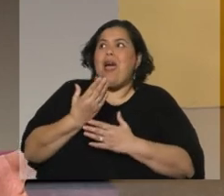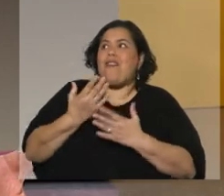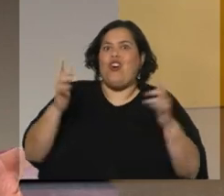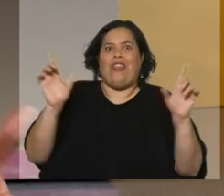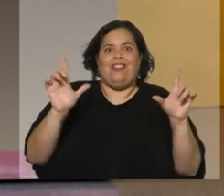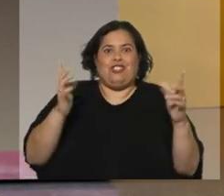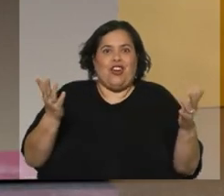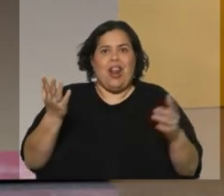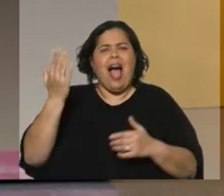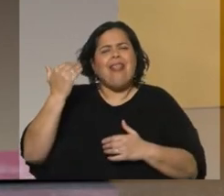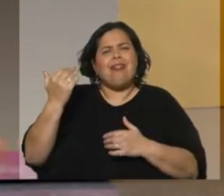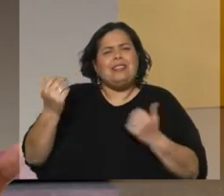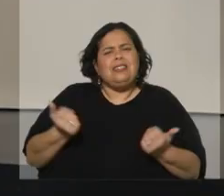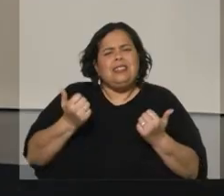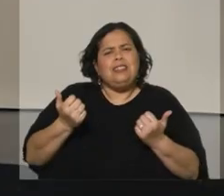medios